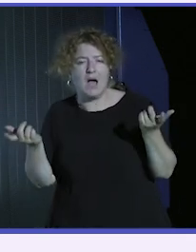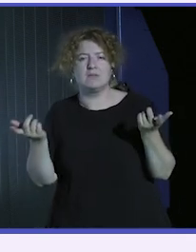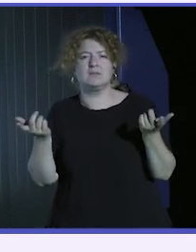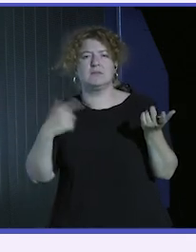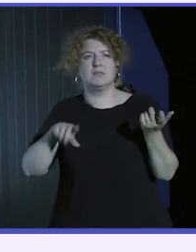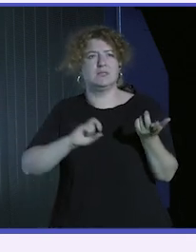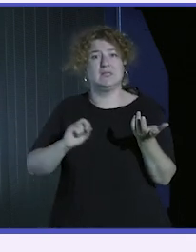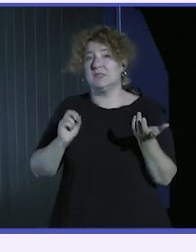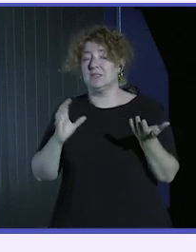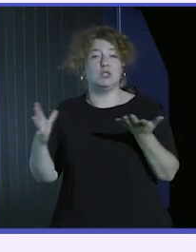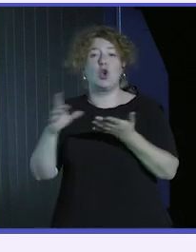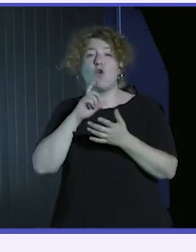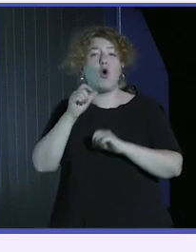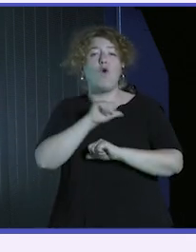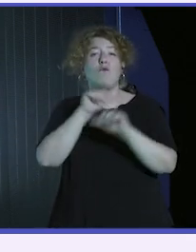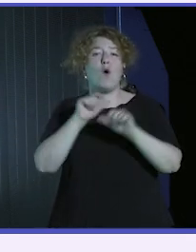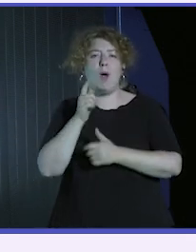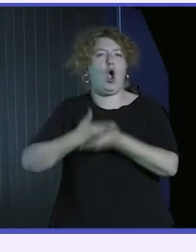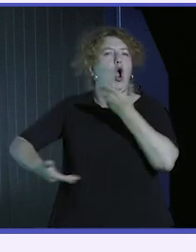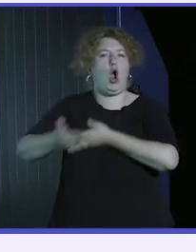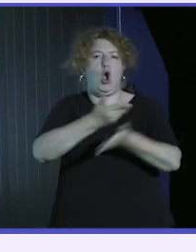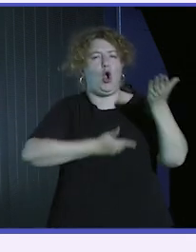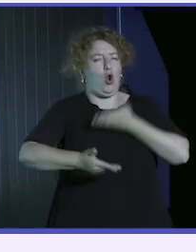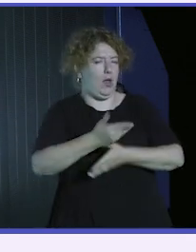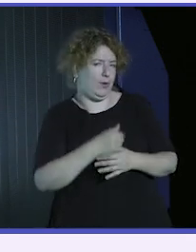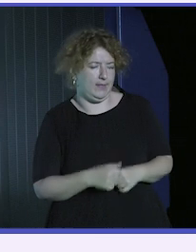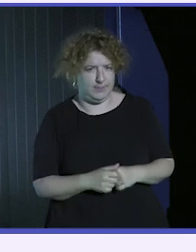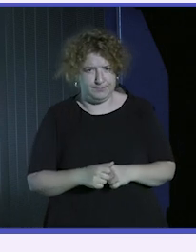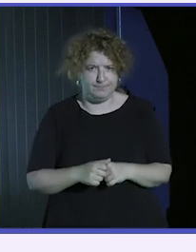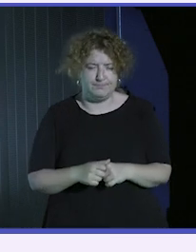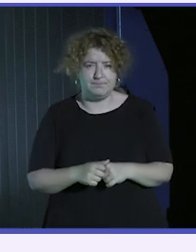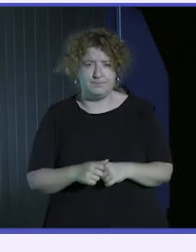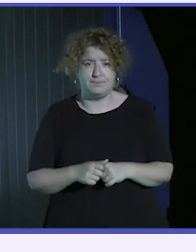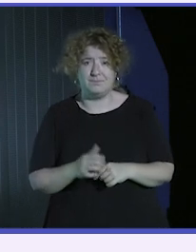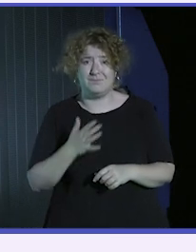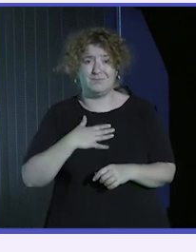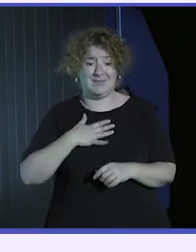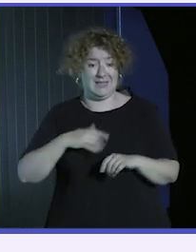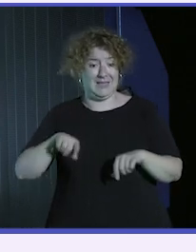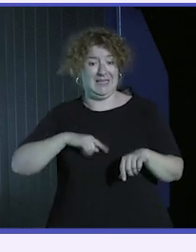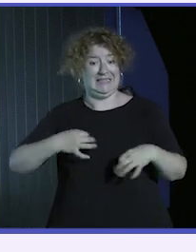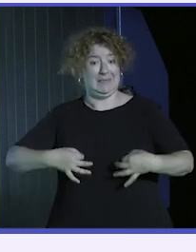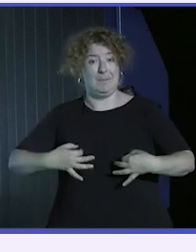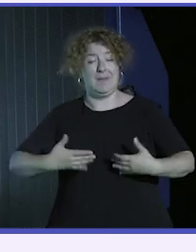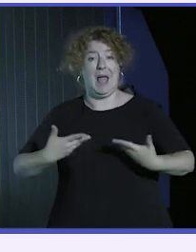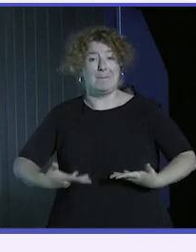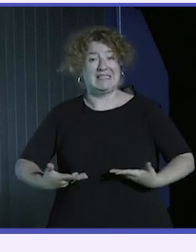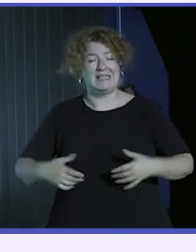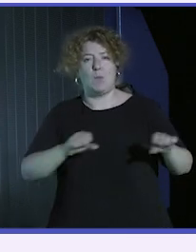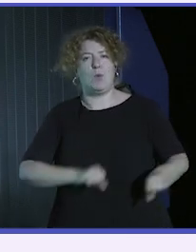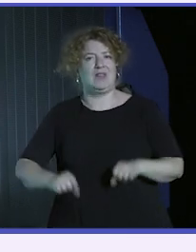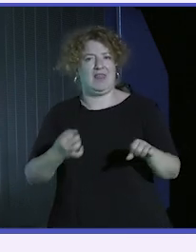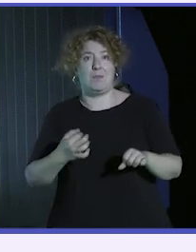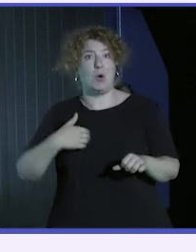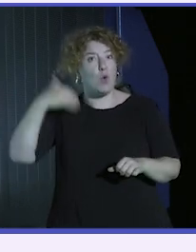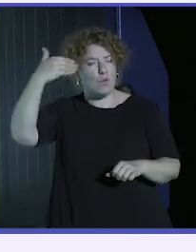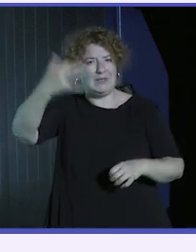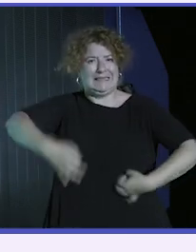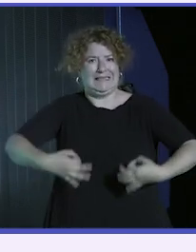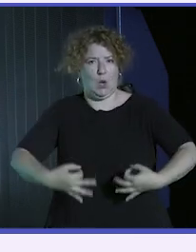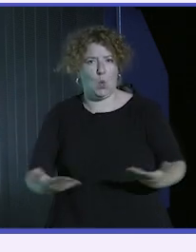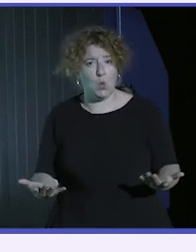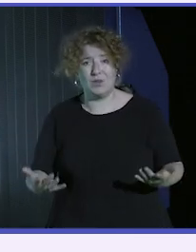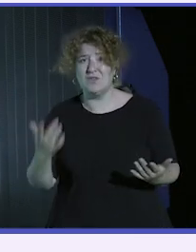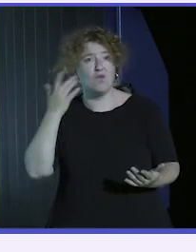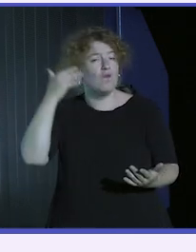retos de una forma colaborada, porque tenemos que proteger nuestro presente y asegurarnos nuestro futuro, y el futuro